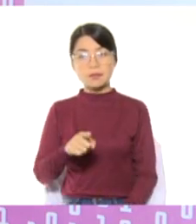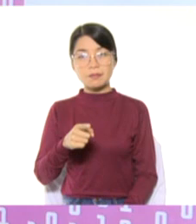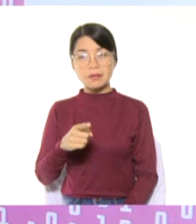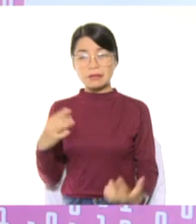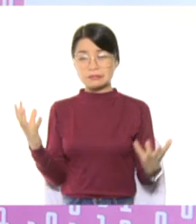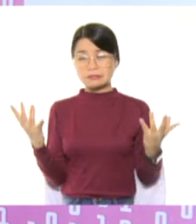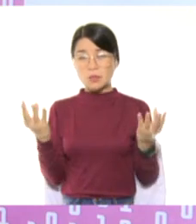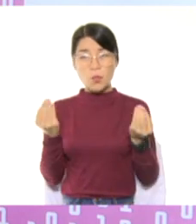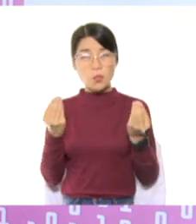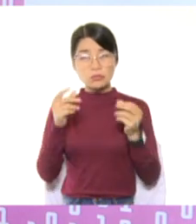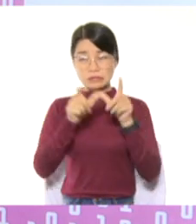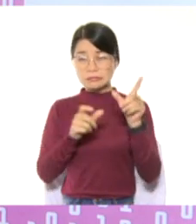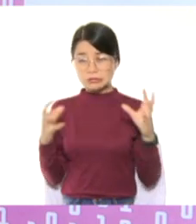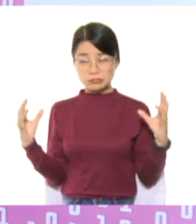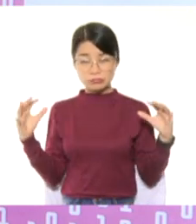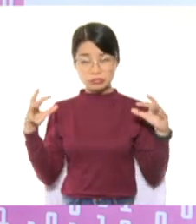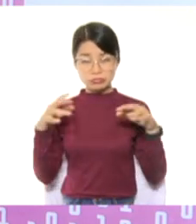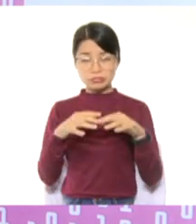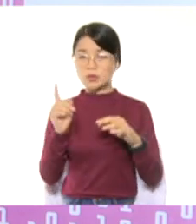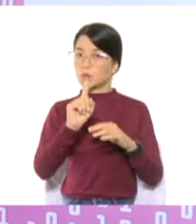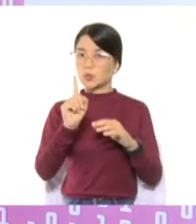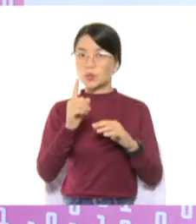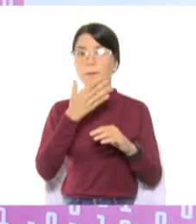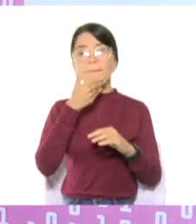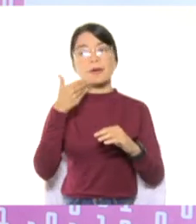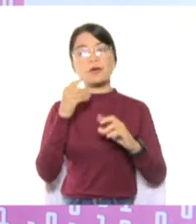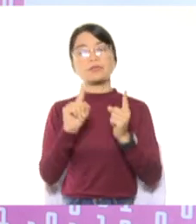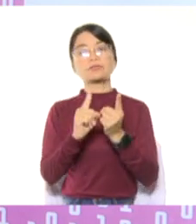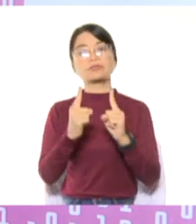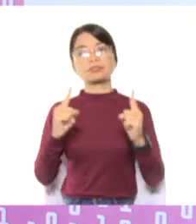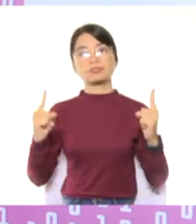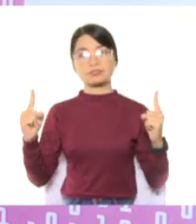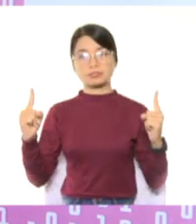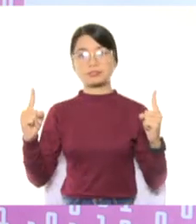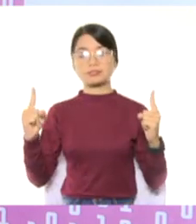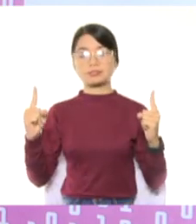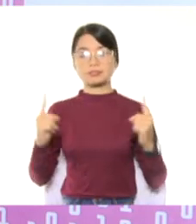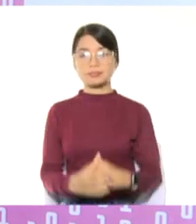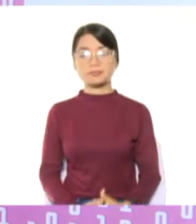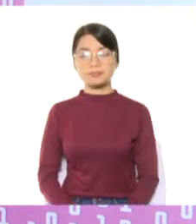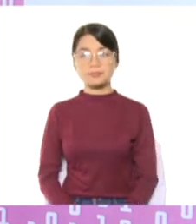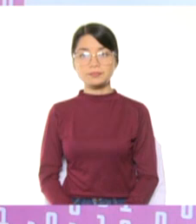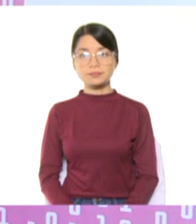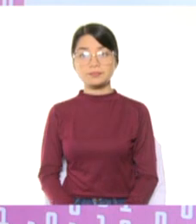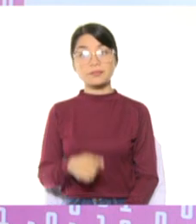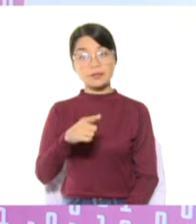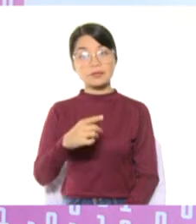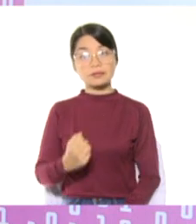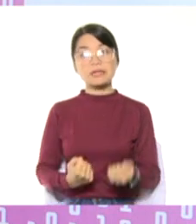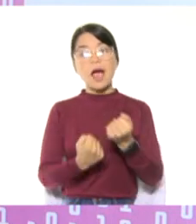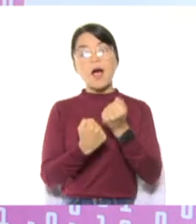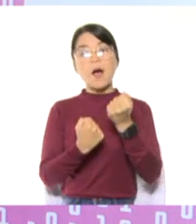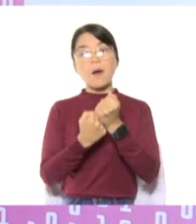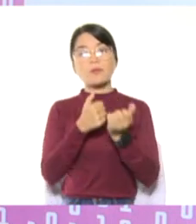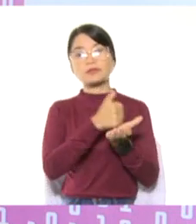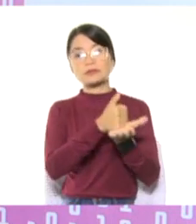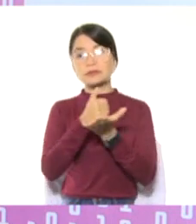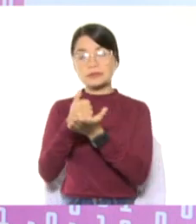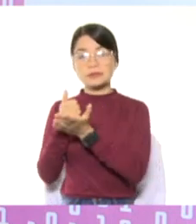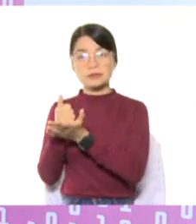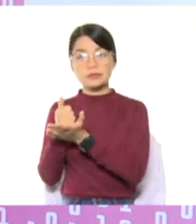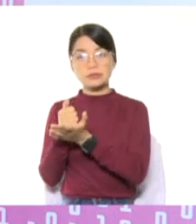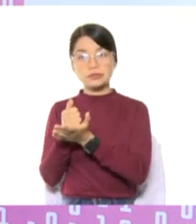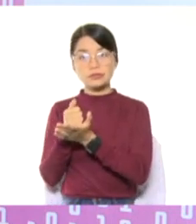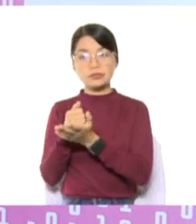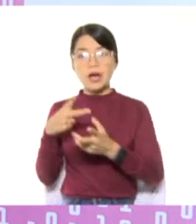las aglomeraciones manteniendo un distanciamiento físico saludable. Recuerden que con ello estaremos contribuyendo en la no